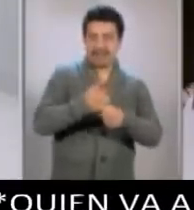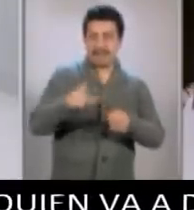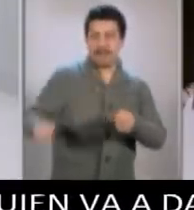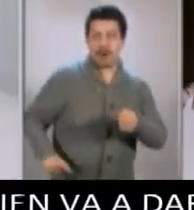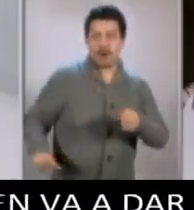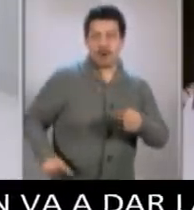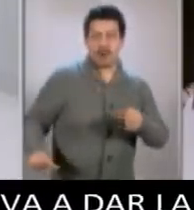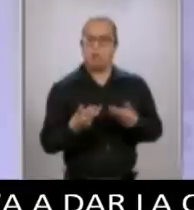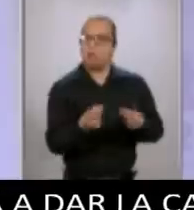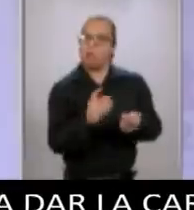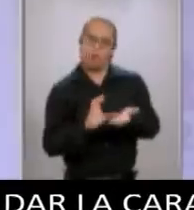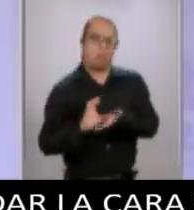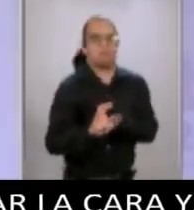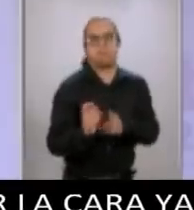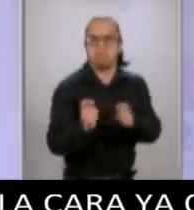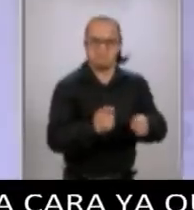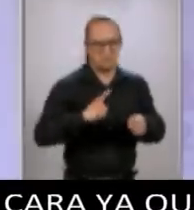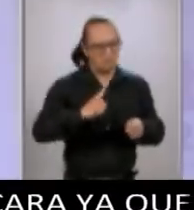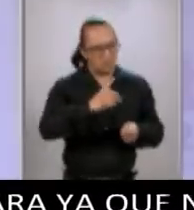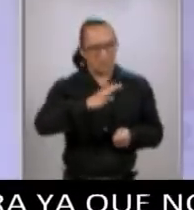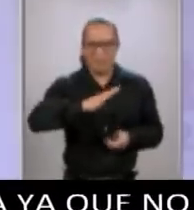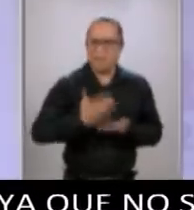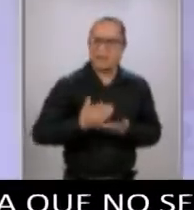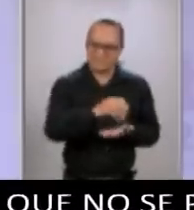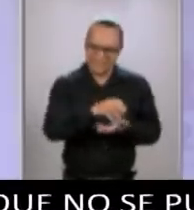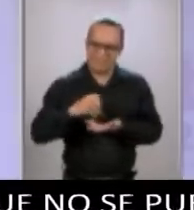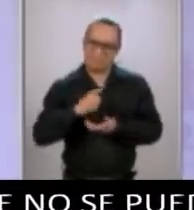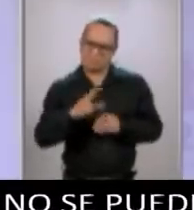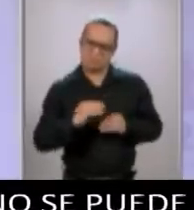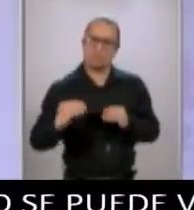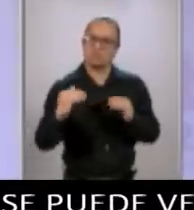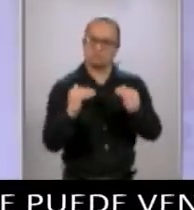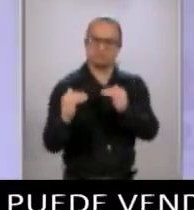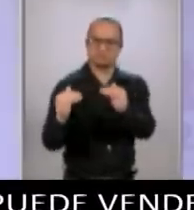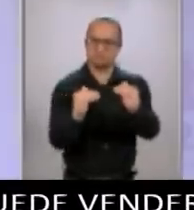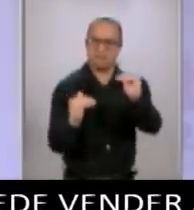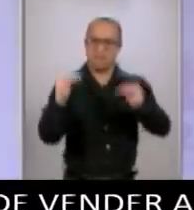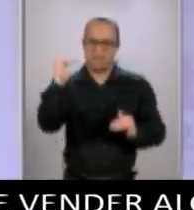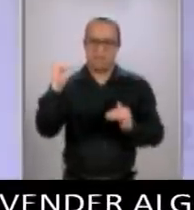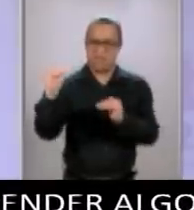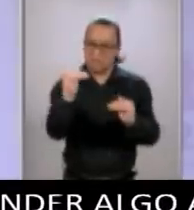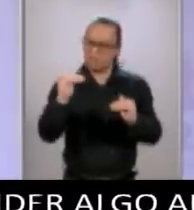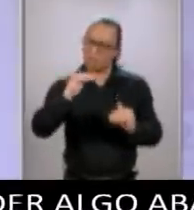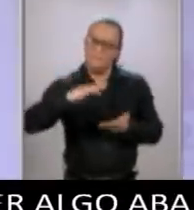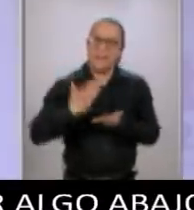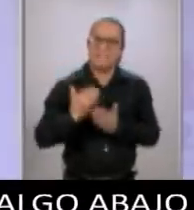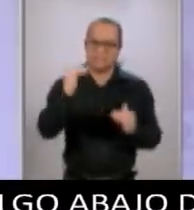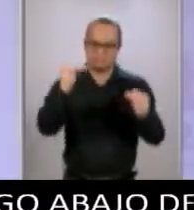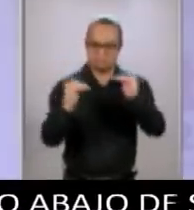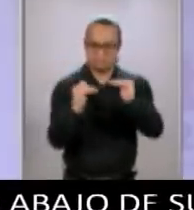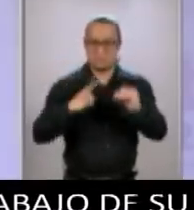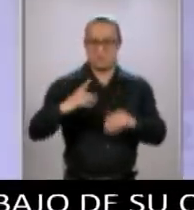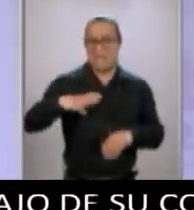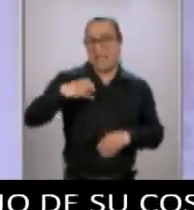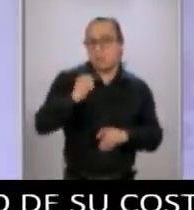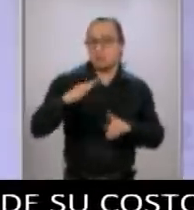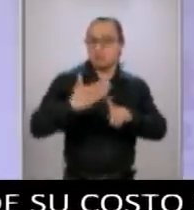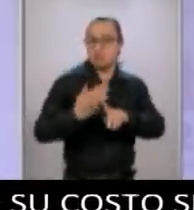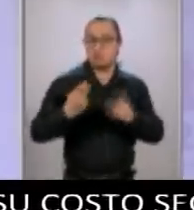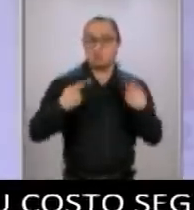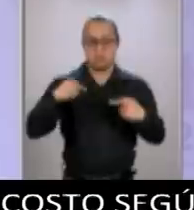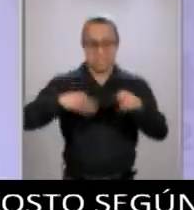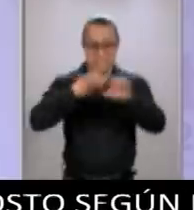enfocadas en su guión, y entonces a veces no contestaban las preguntas que yo les hacía, y por eso yo tenía que interrumpir para